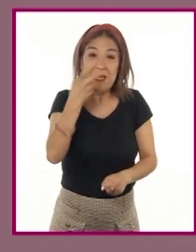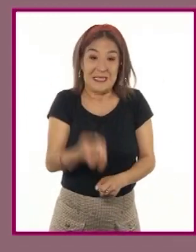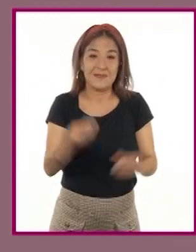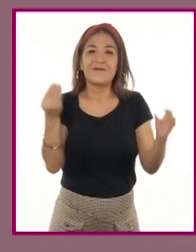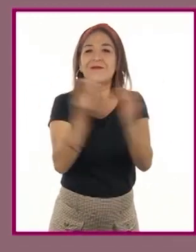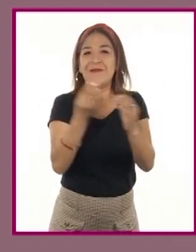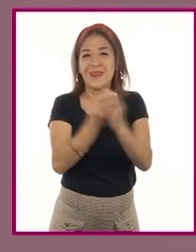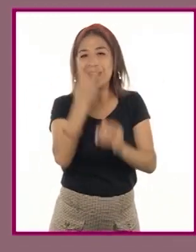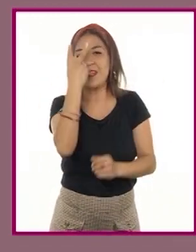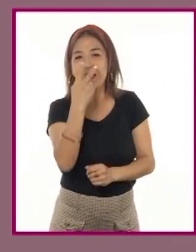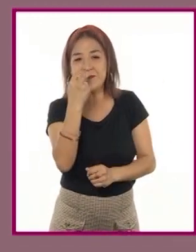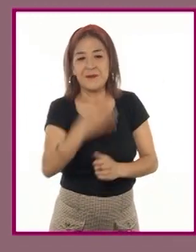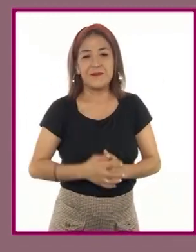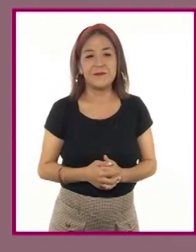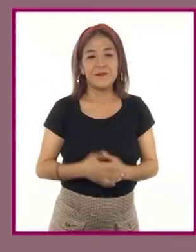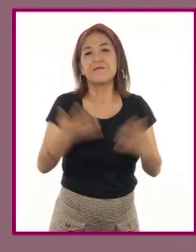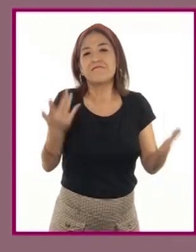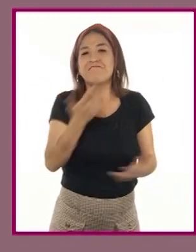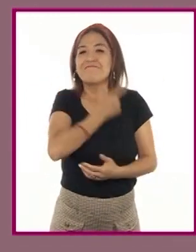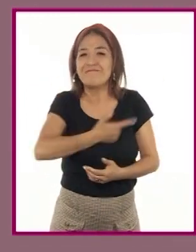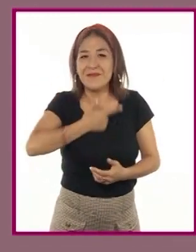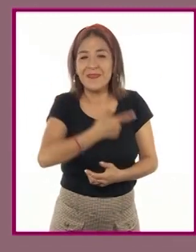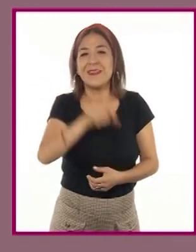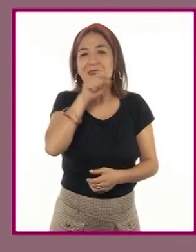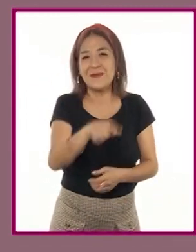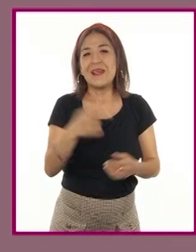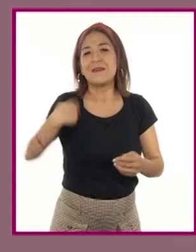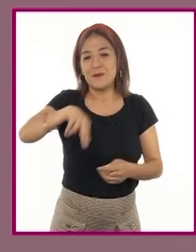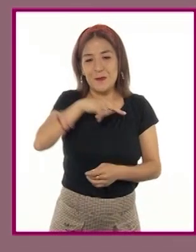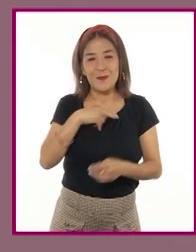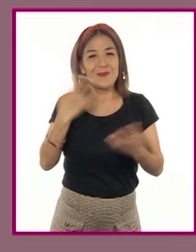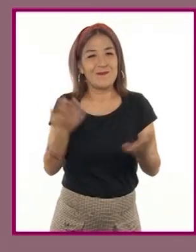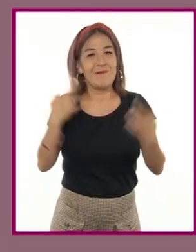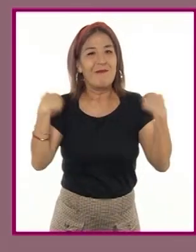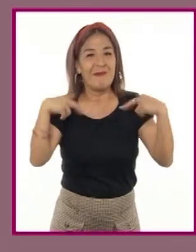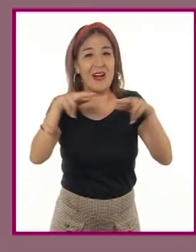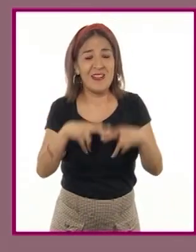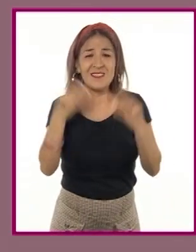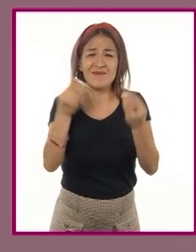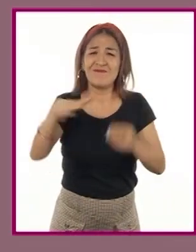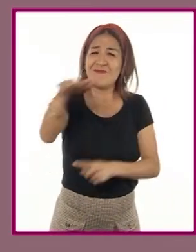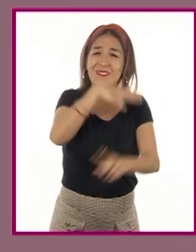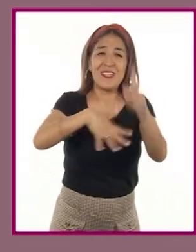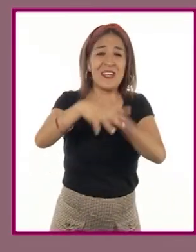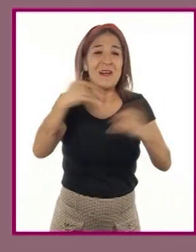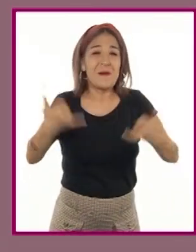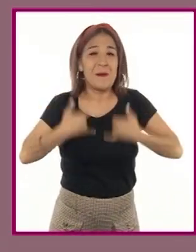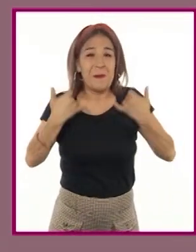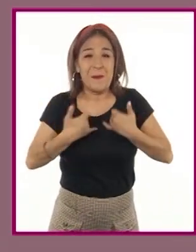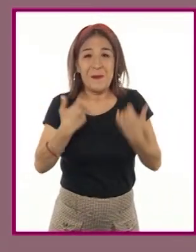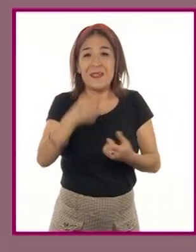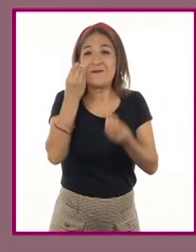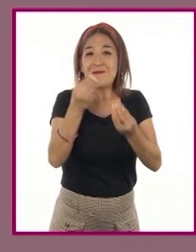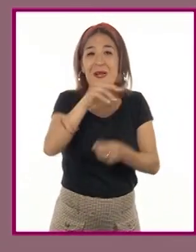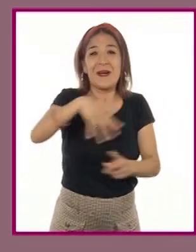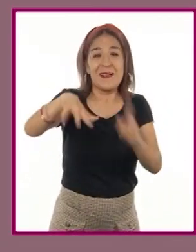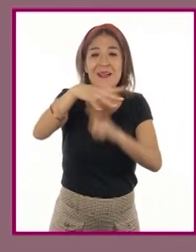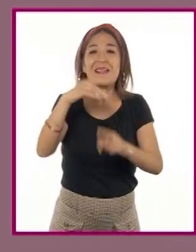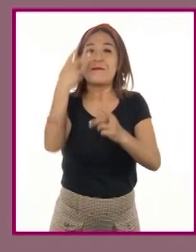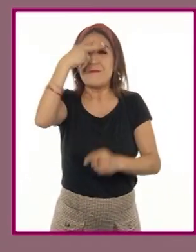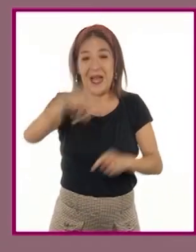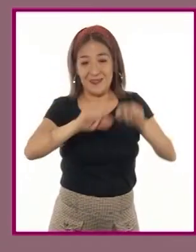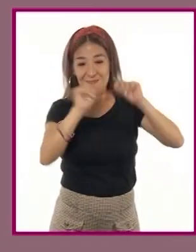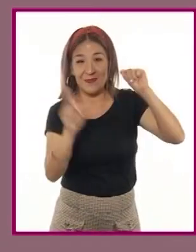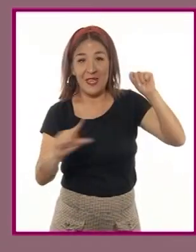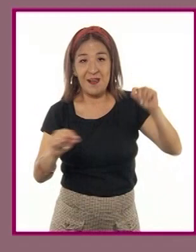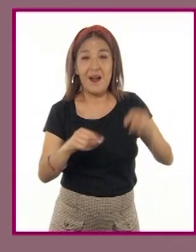televisión. Es un privilegio poder ser maestras y maestros de tantos mexicanos al mismo tiempo, incluyendo a los